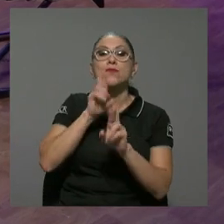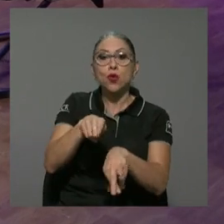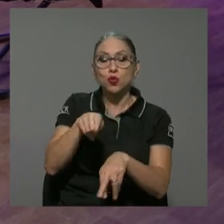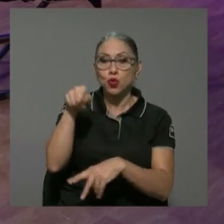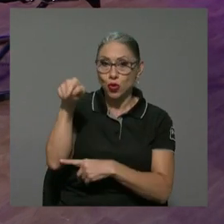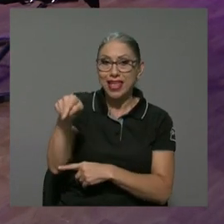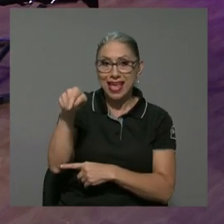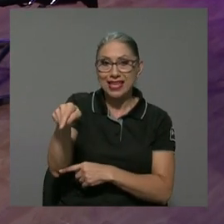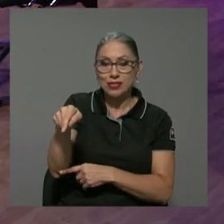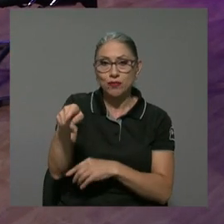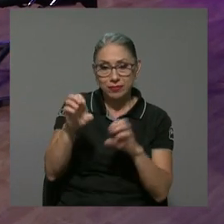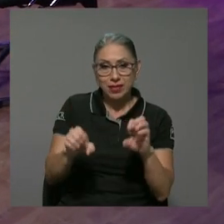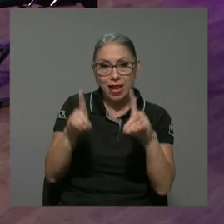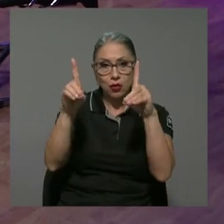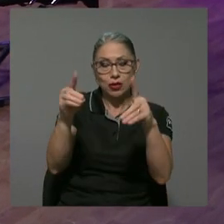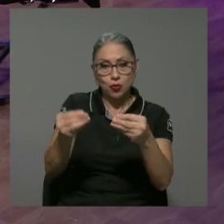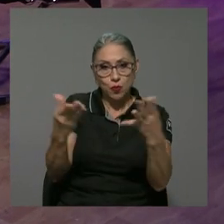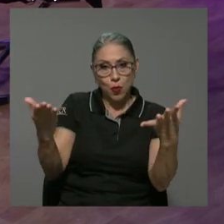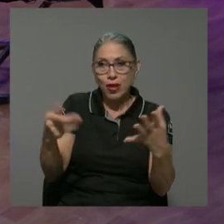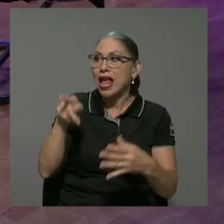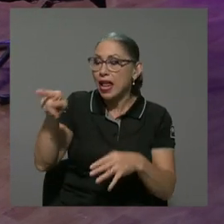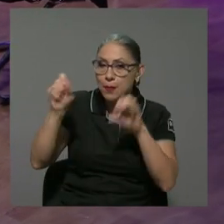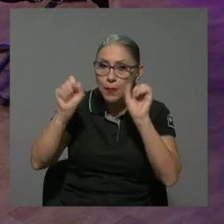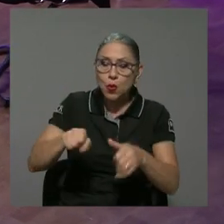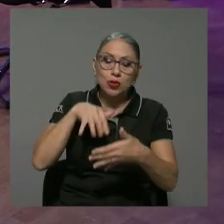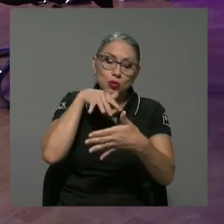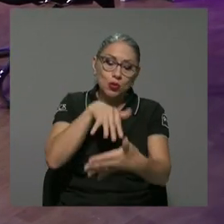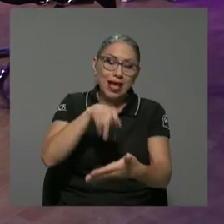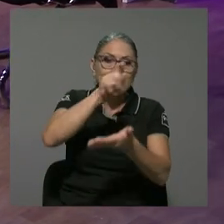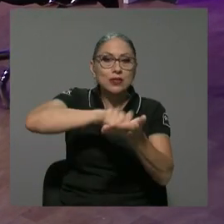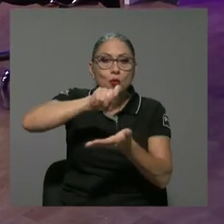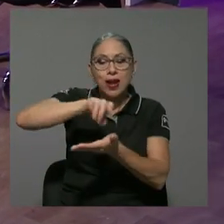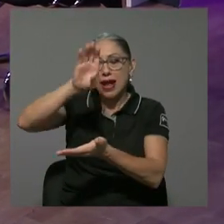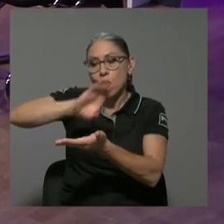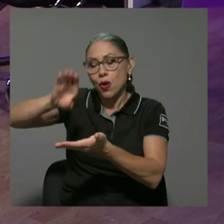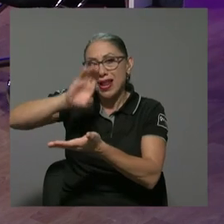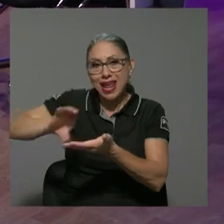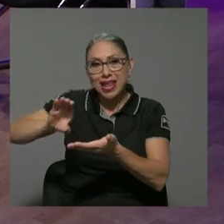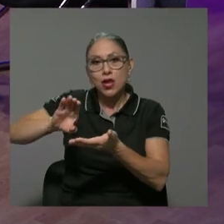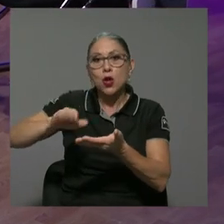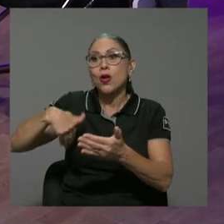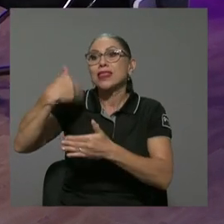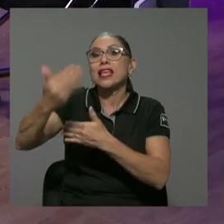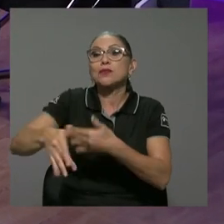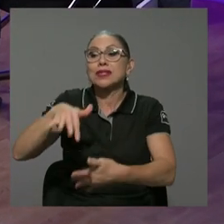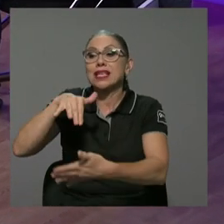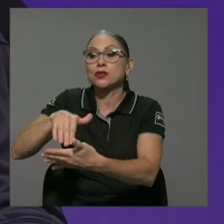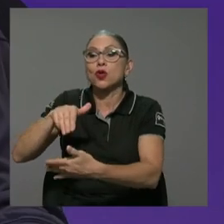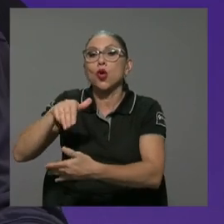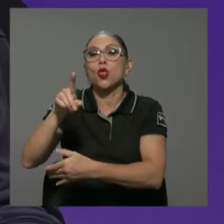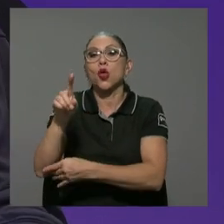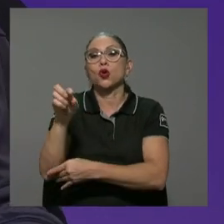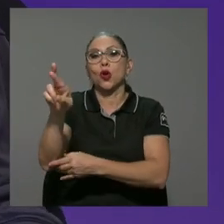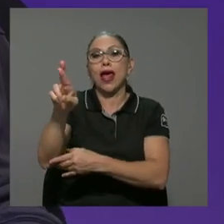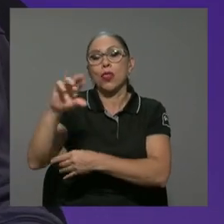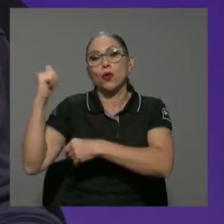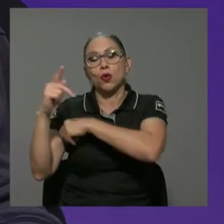Es producto de haber podido hacer primaria, secundaria, luego sus estudios de doctorado en el exterior.